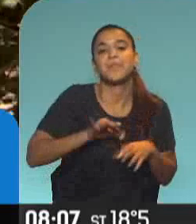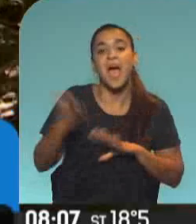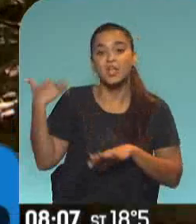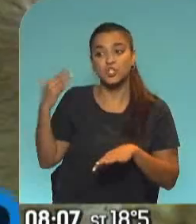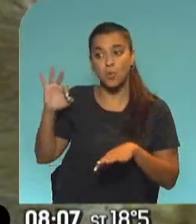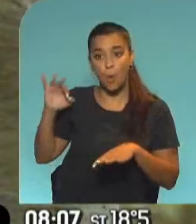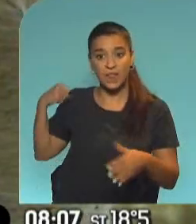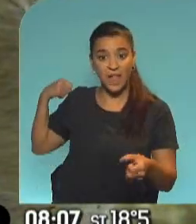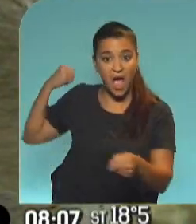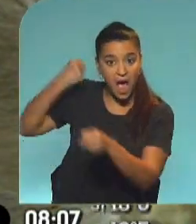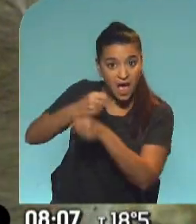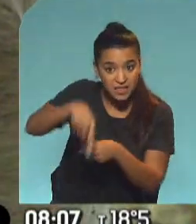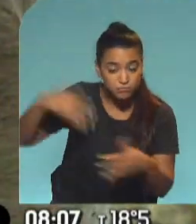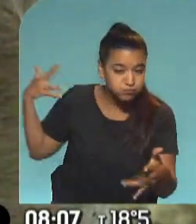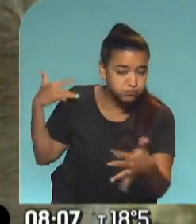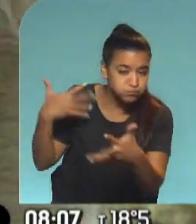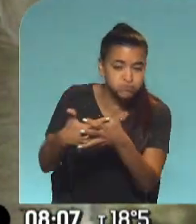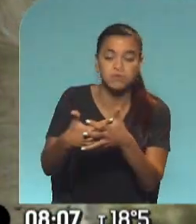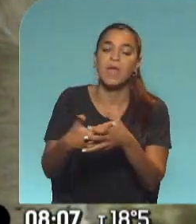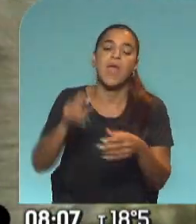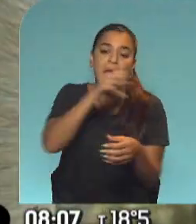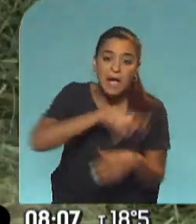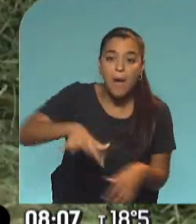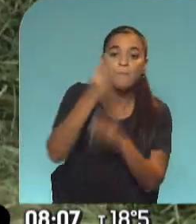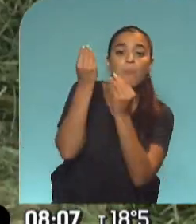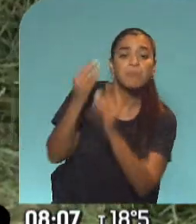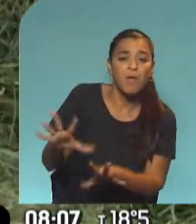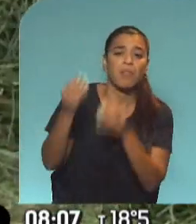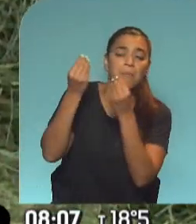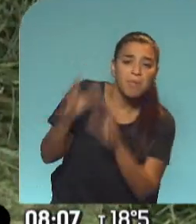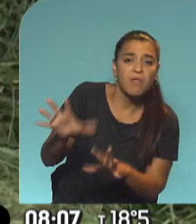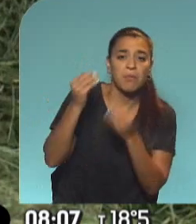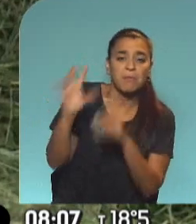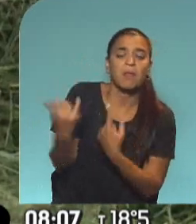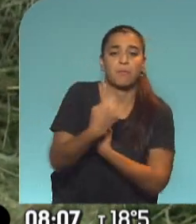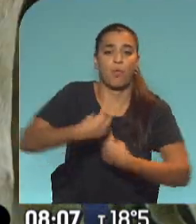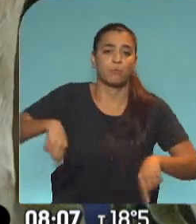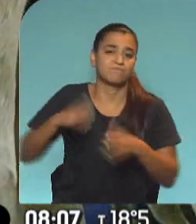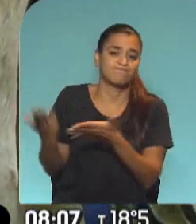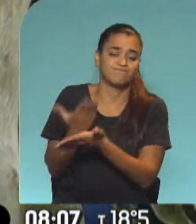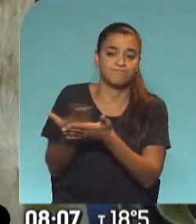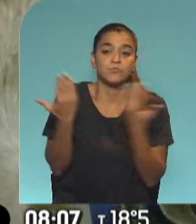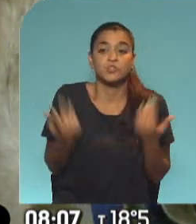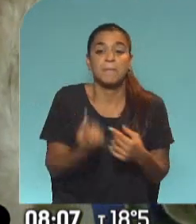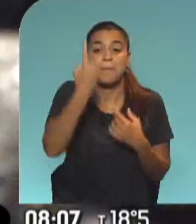acá, el campo no ha dejado de perder productores. Entonces, el primer objetivo